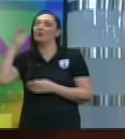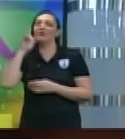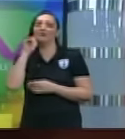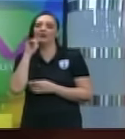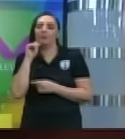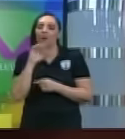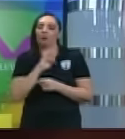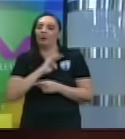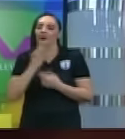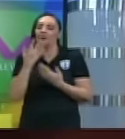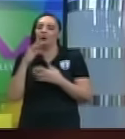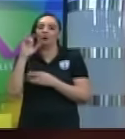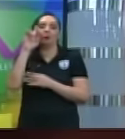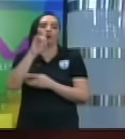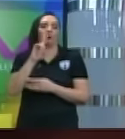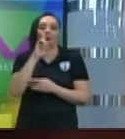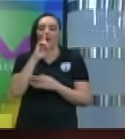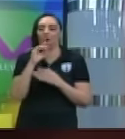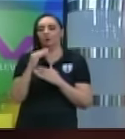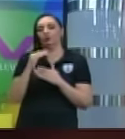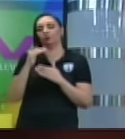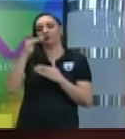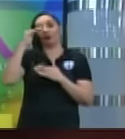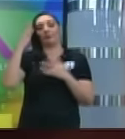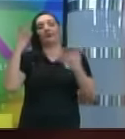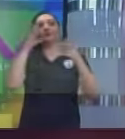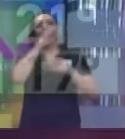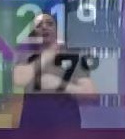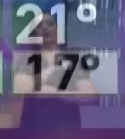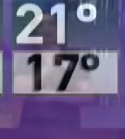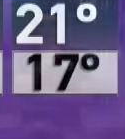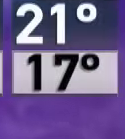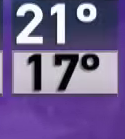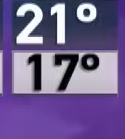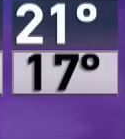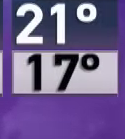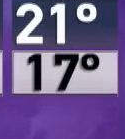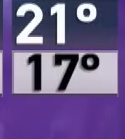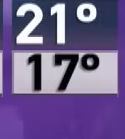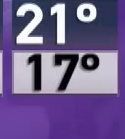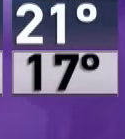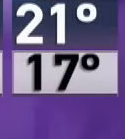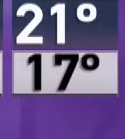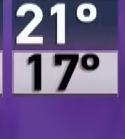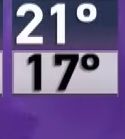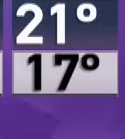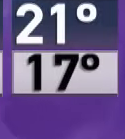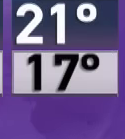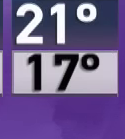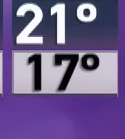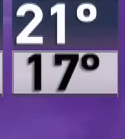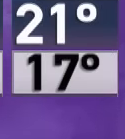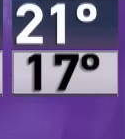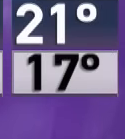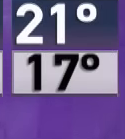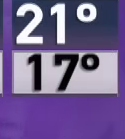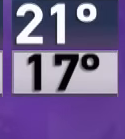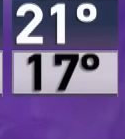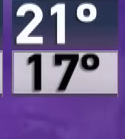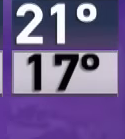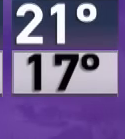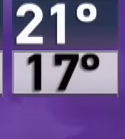poquito más de sol el domingo, sube un poquito la temperatura, 26 o 27 la máxima el domingo, luego lunes, martes y miércoles puede aumentar de a poco